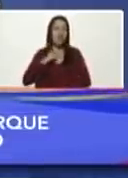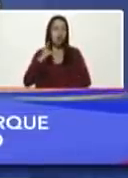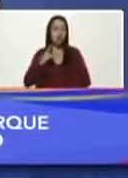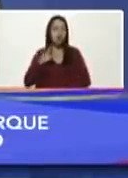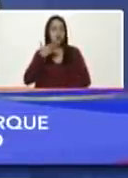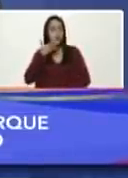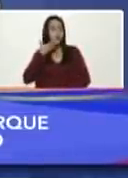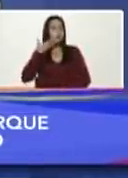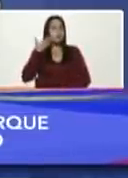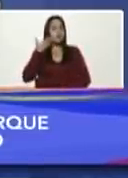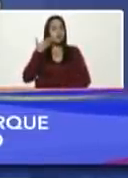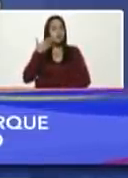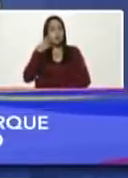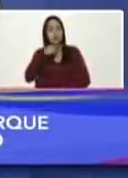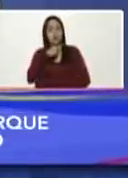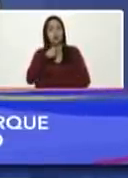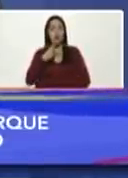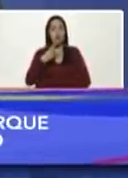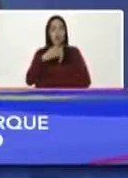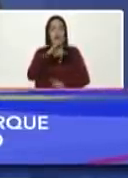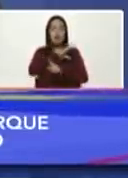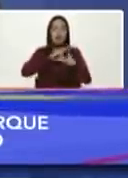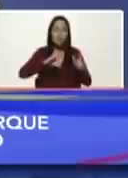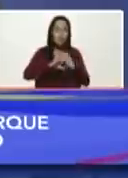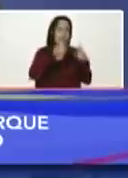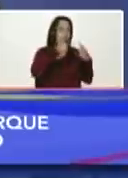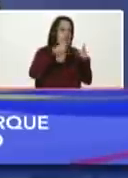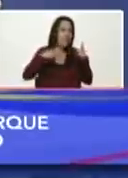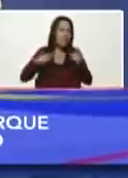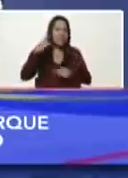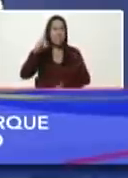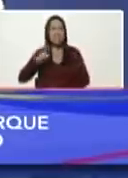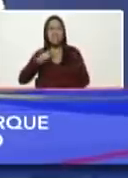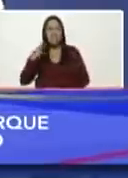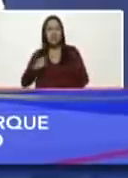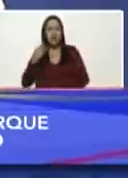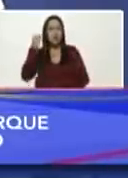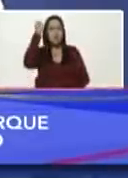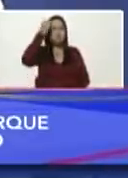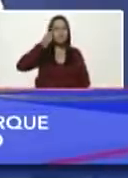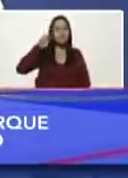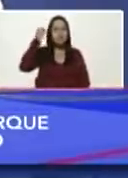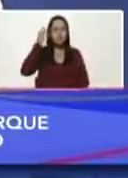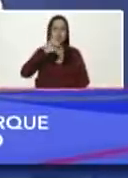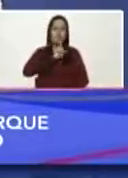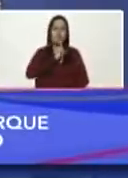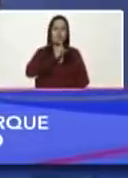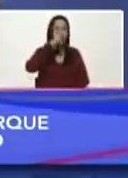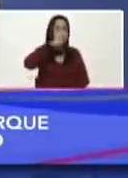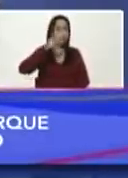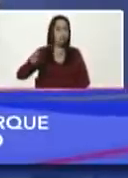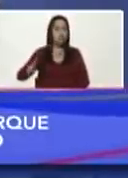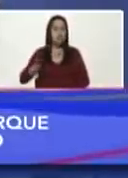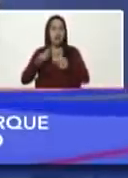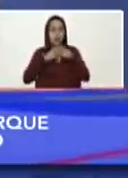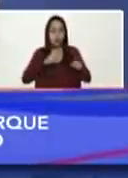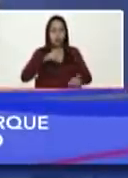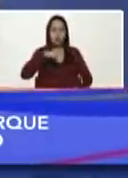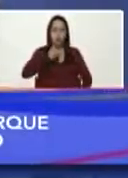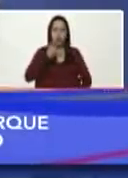cultura diversa y la religión y la idiosincrasia y la identidad de los pueblos, pero sí puedo